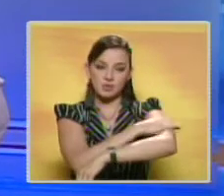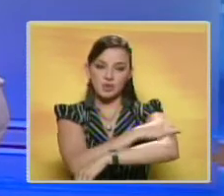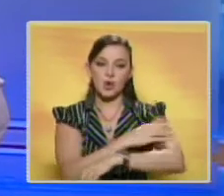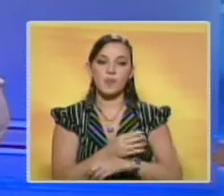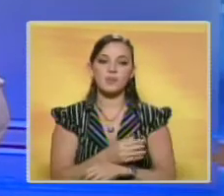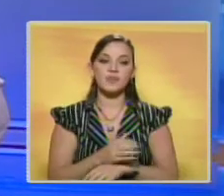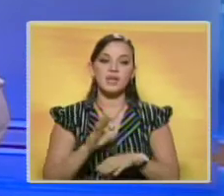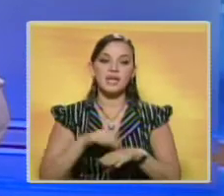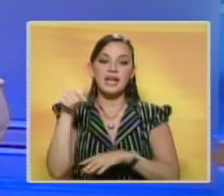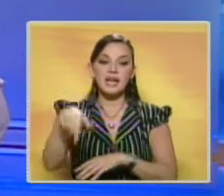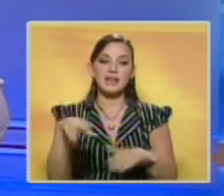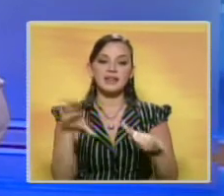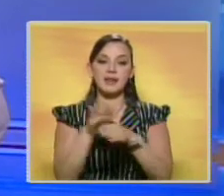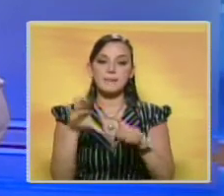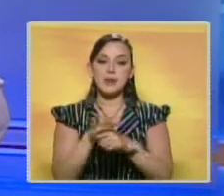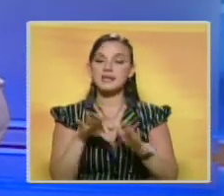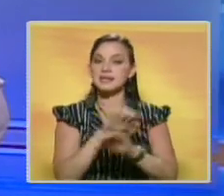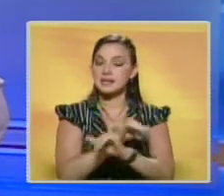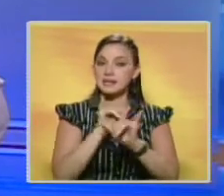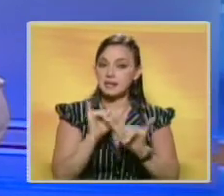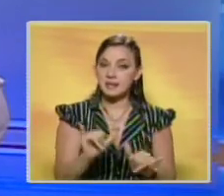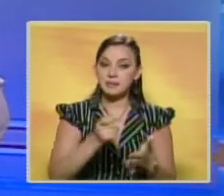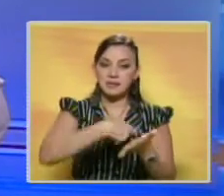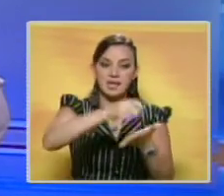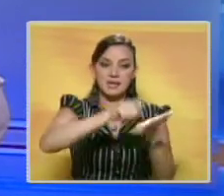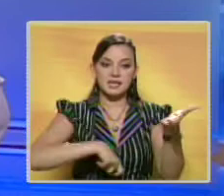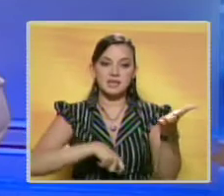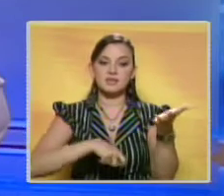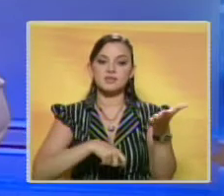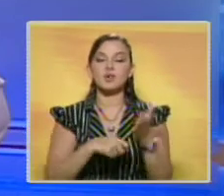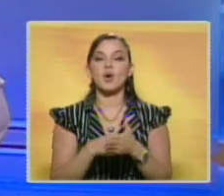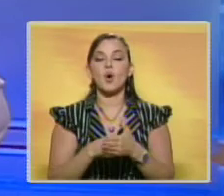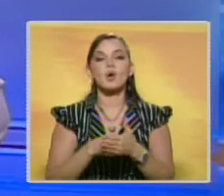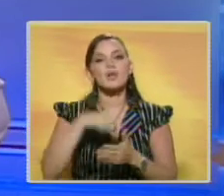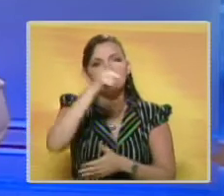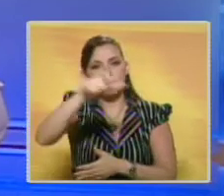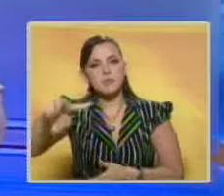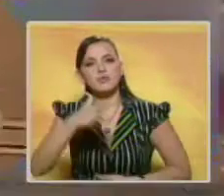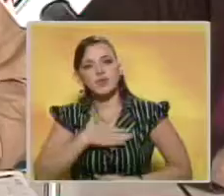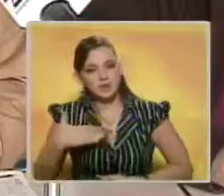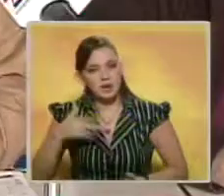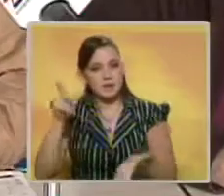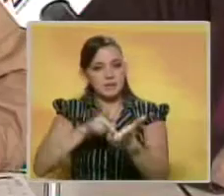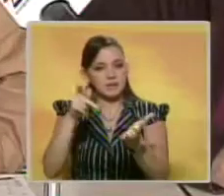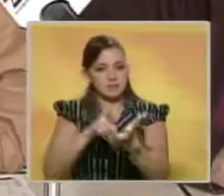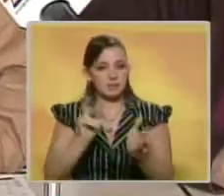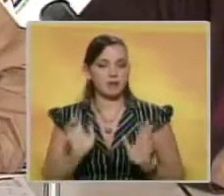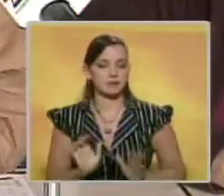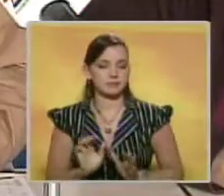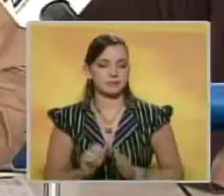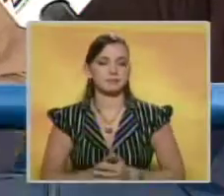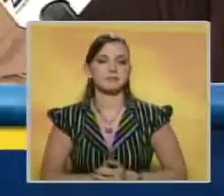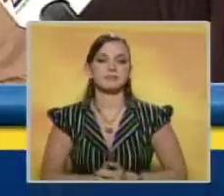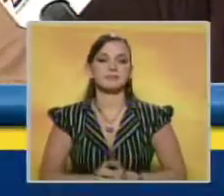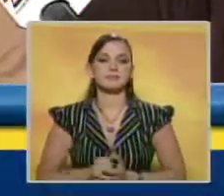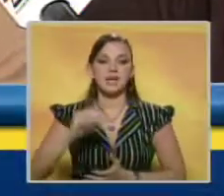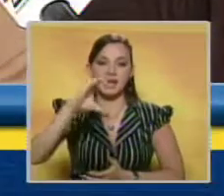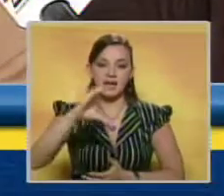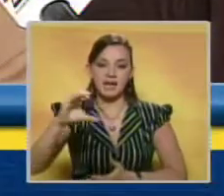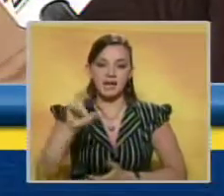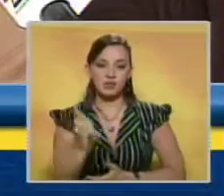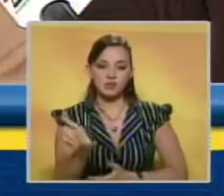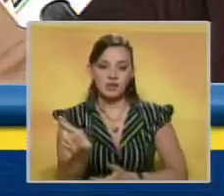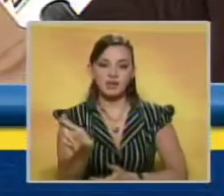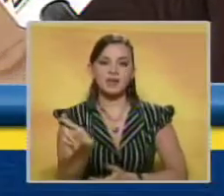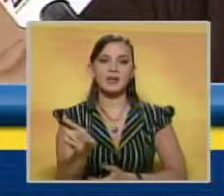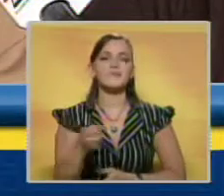de vencerse este martes el plazo para la inscripción de candidaturas para este proceso interno. La causa R ha venido